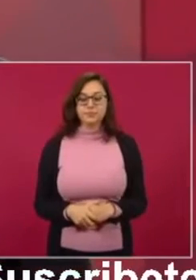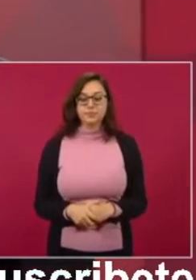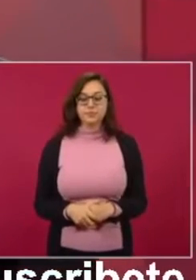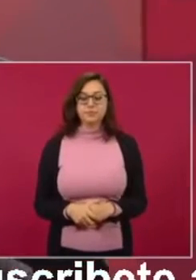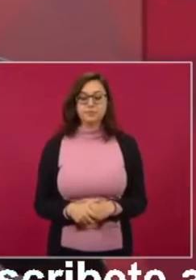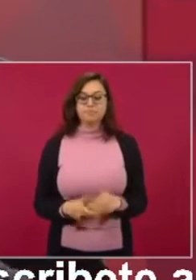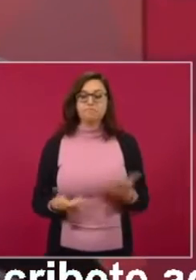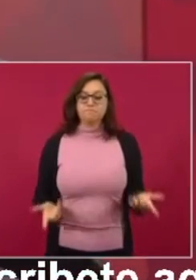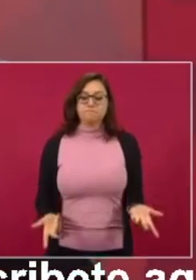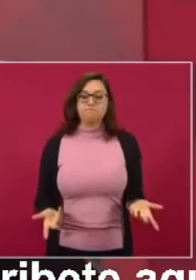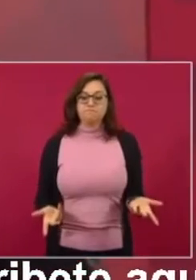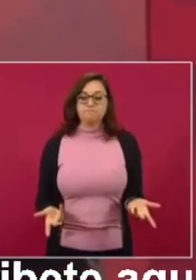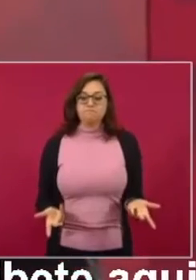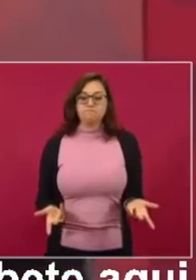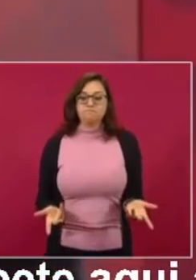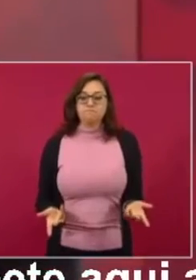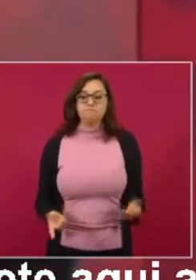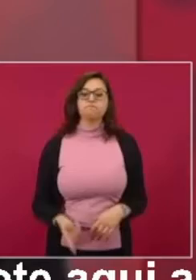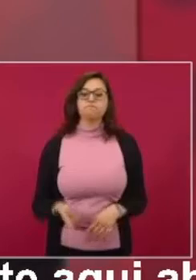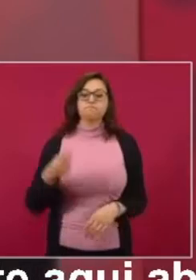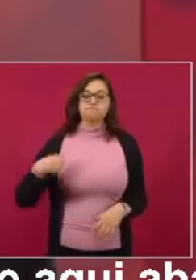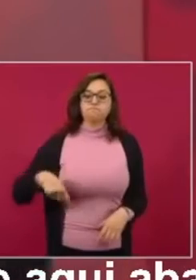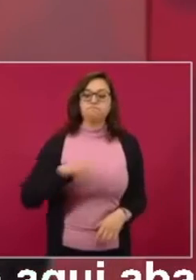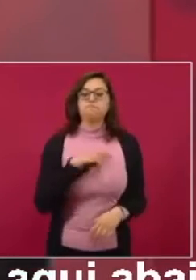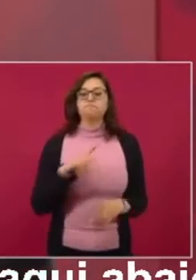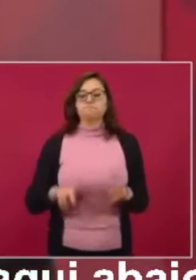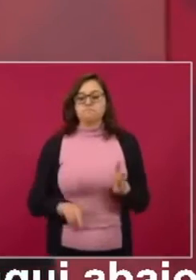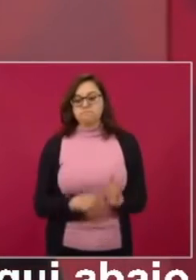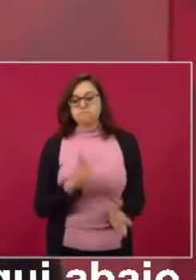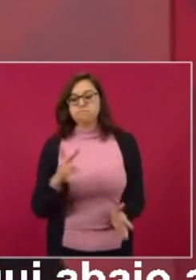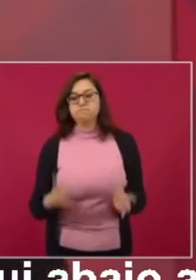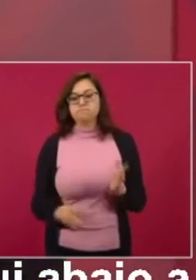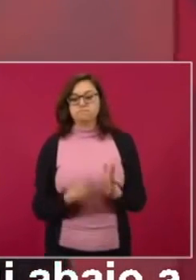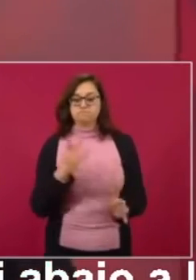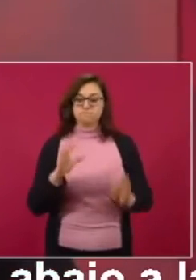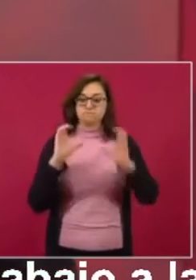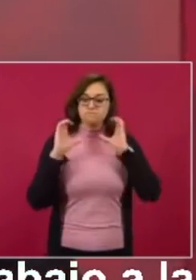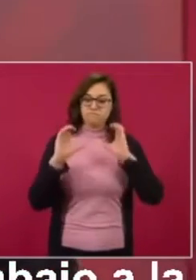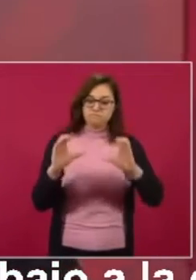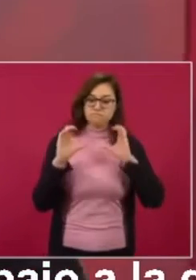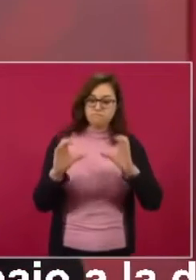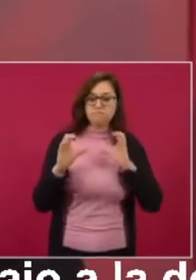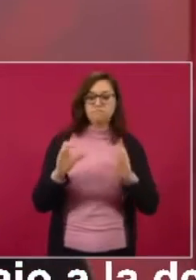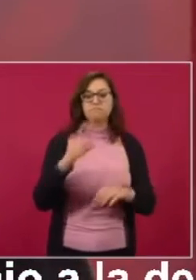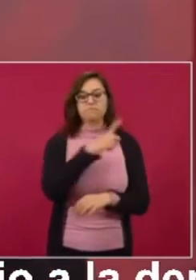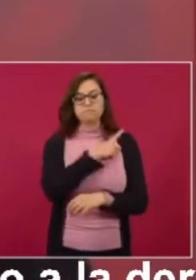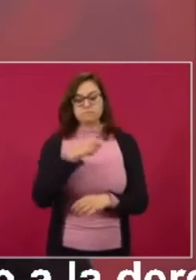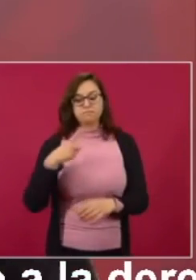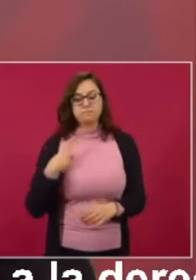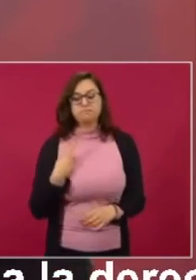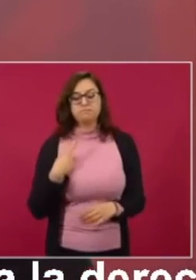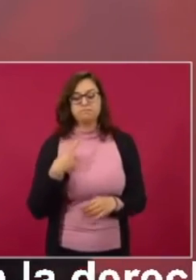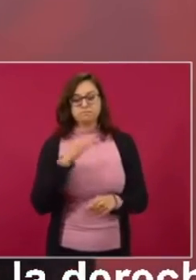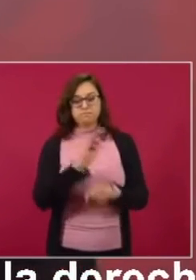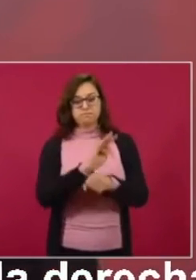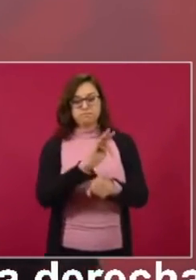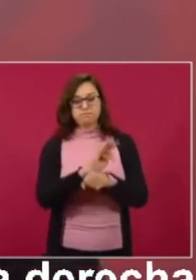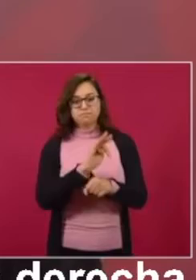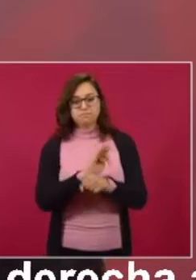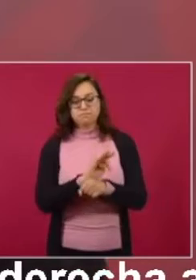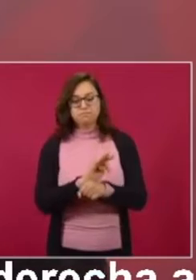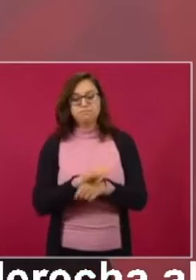y tenemos que estar cuidando los protegidos por